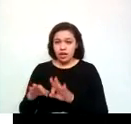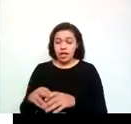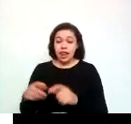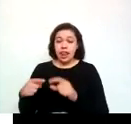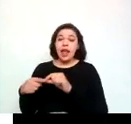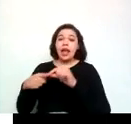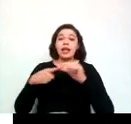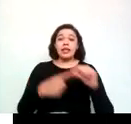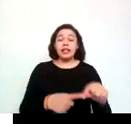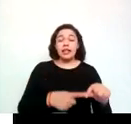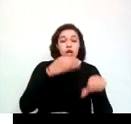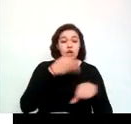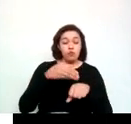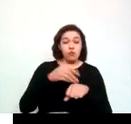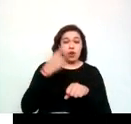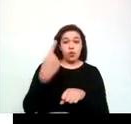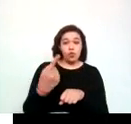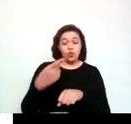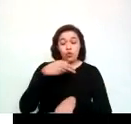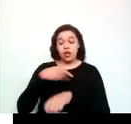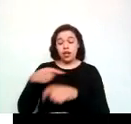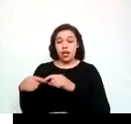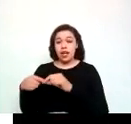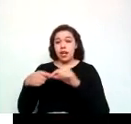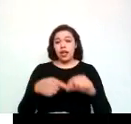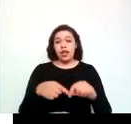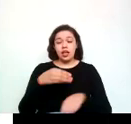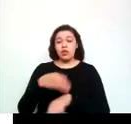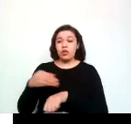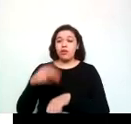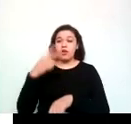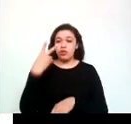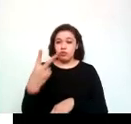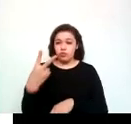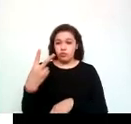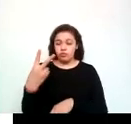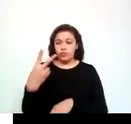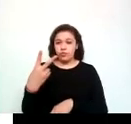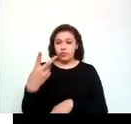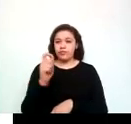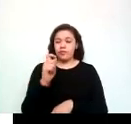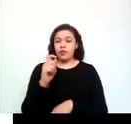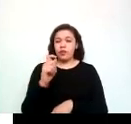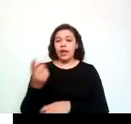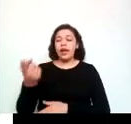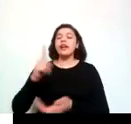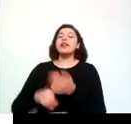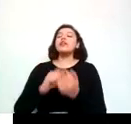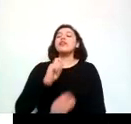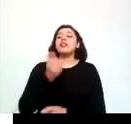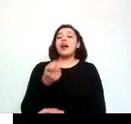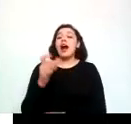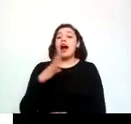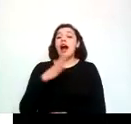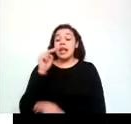referencia 1 y la guía de referencia 2. En la guía de referencia 2 podemos identificar el